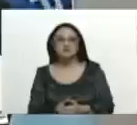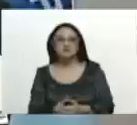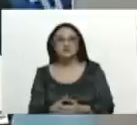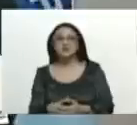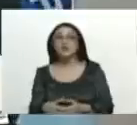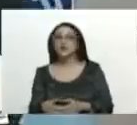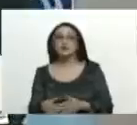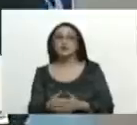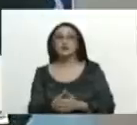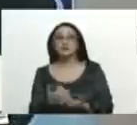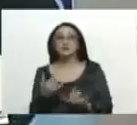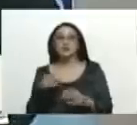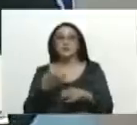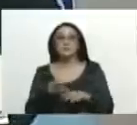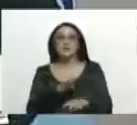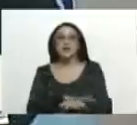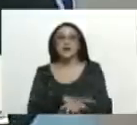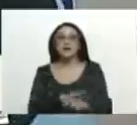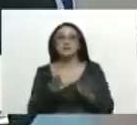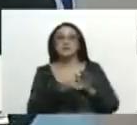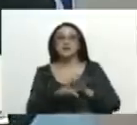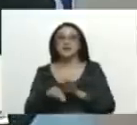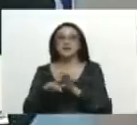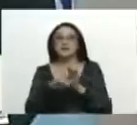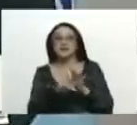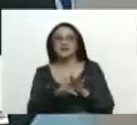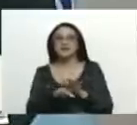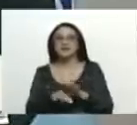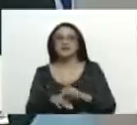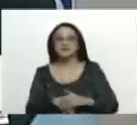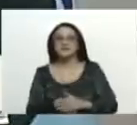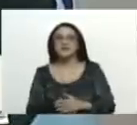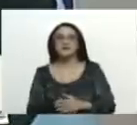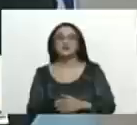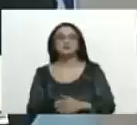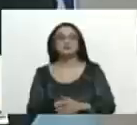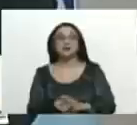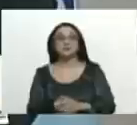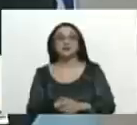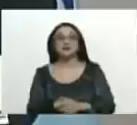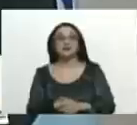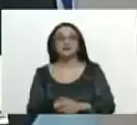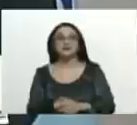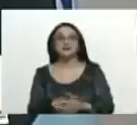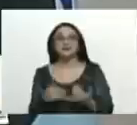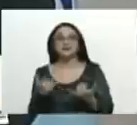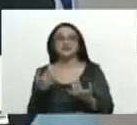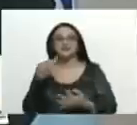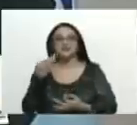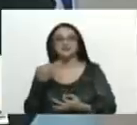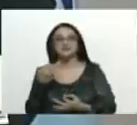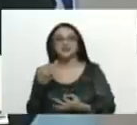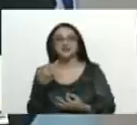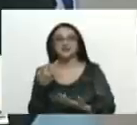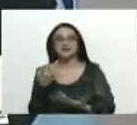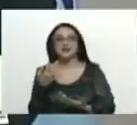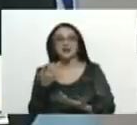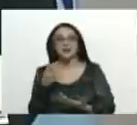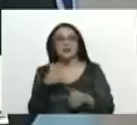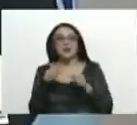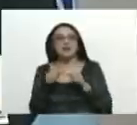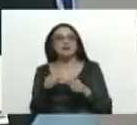estilo de los peores carteles delictivos transnacionales se enquistó en pedevesa creyendo que podían estar de por vida